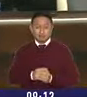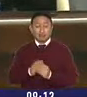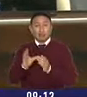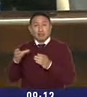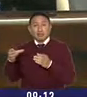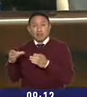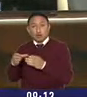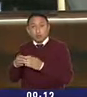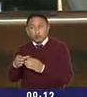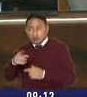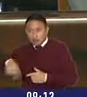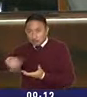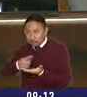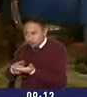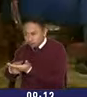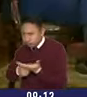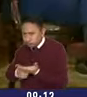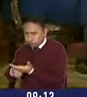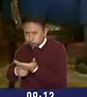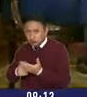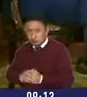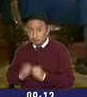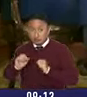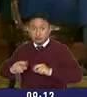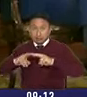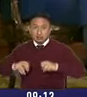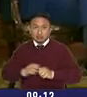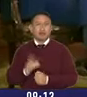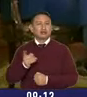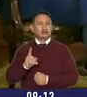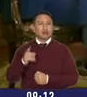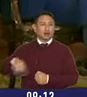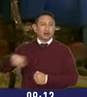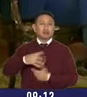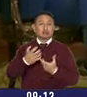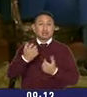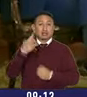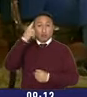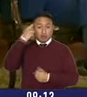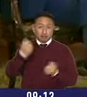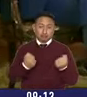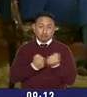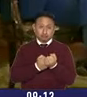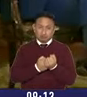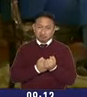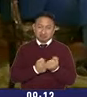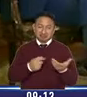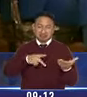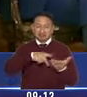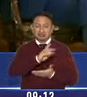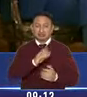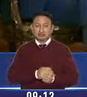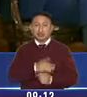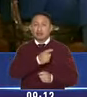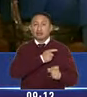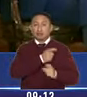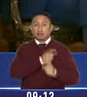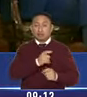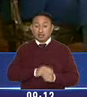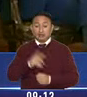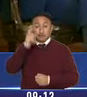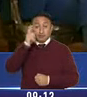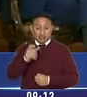de conspiración, no de investigación. Que investigue la fiscalía. Que ellos investiguen todo lo que quieran a través de